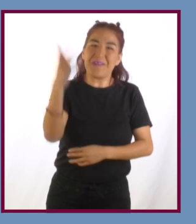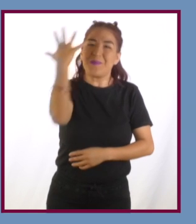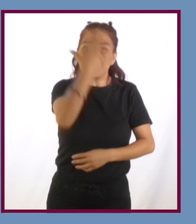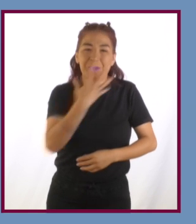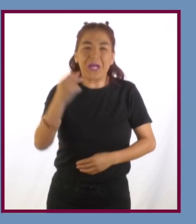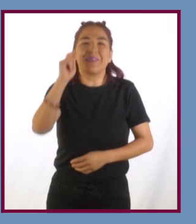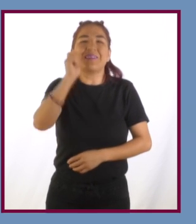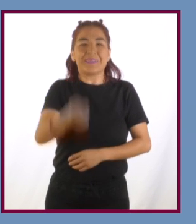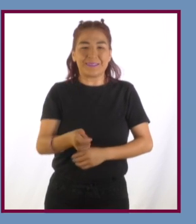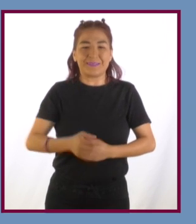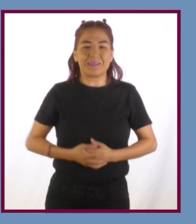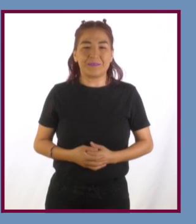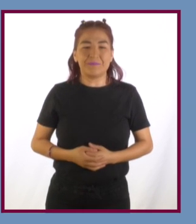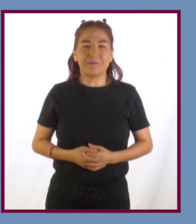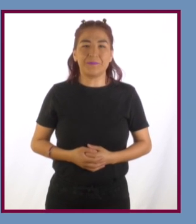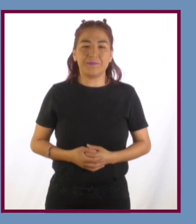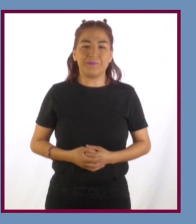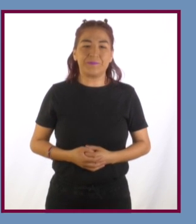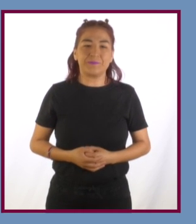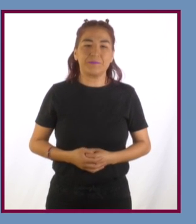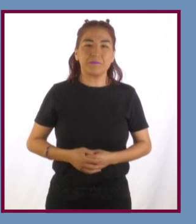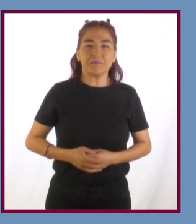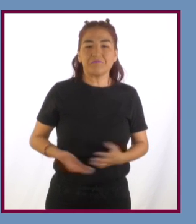muy bonita. A los